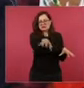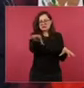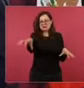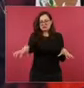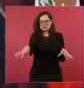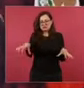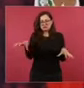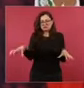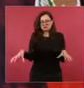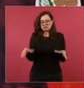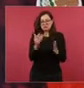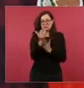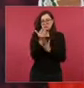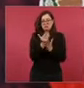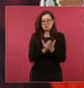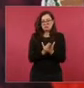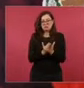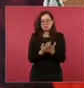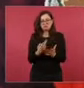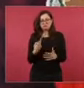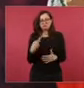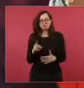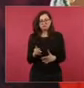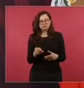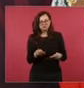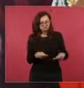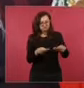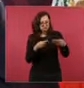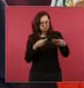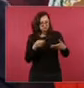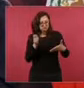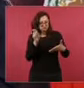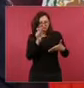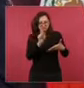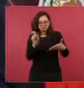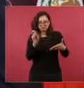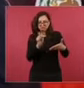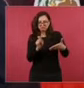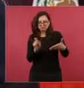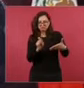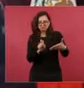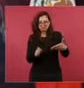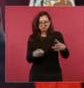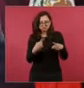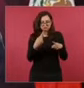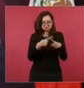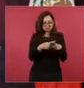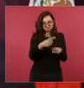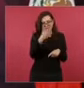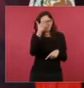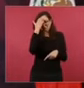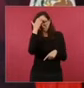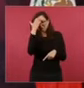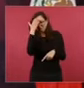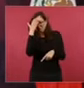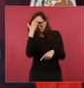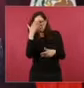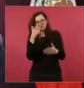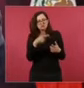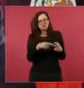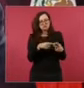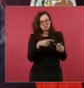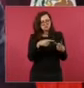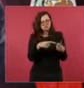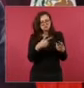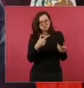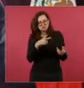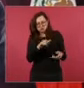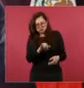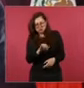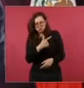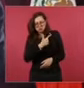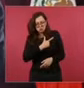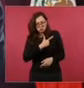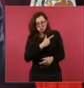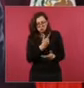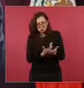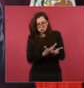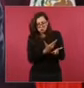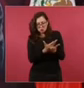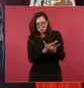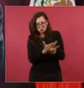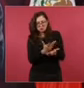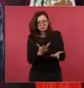llega tu boleta y tú vas viendo a quién conoces, a quién escuchaste,